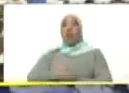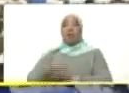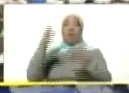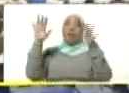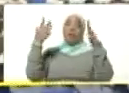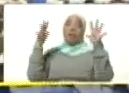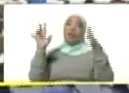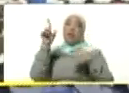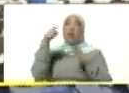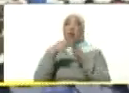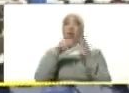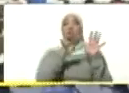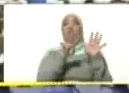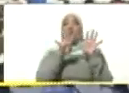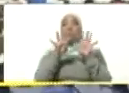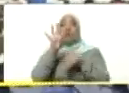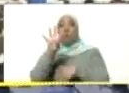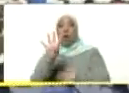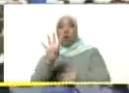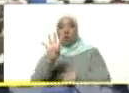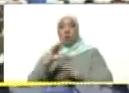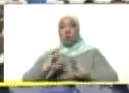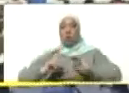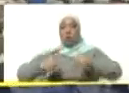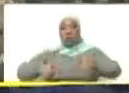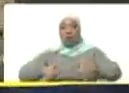año 1994.